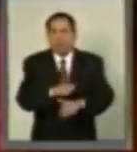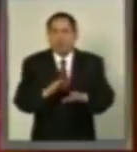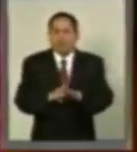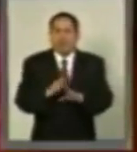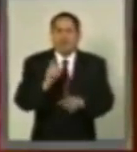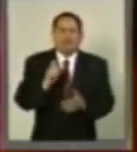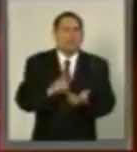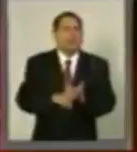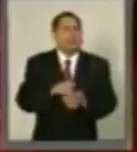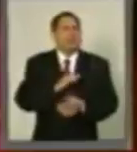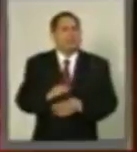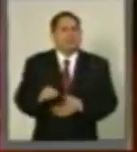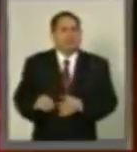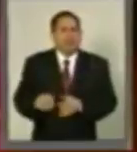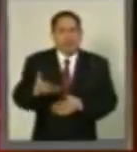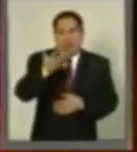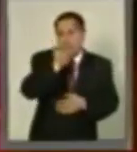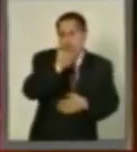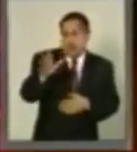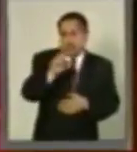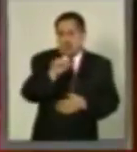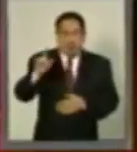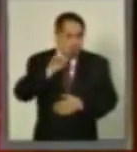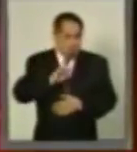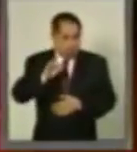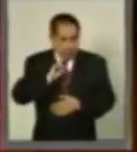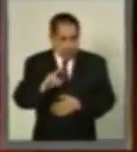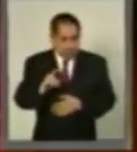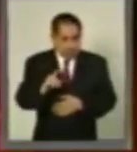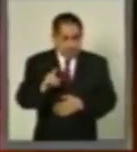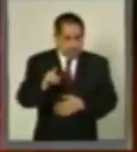que de cada 10 mujeres que han sido